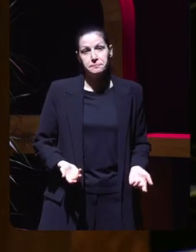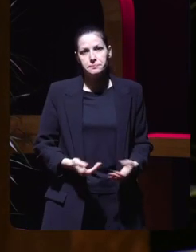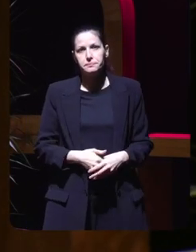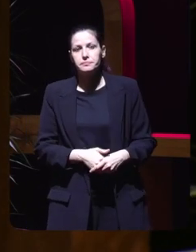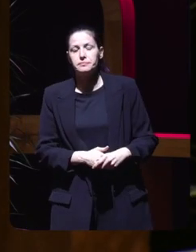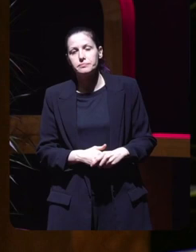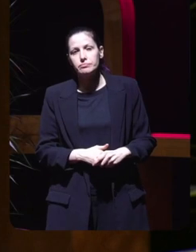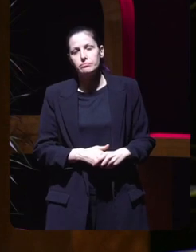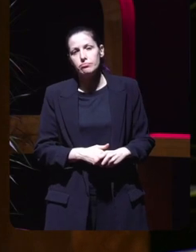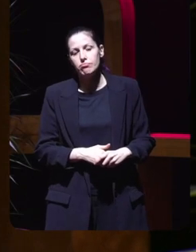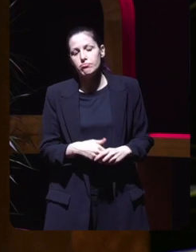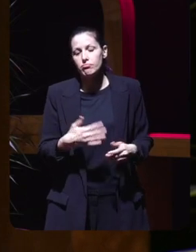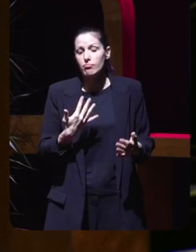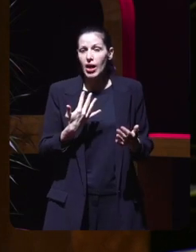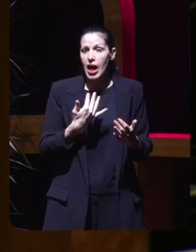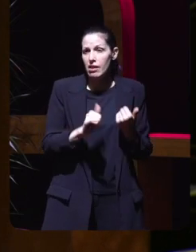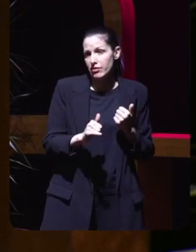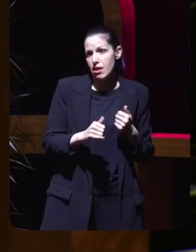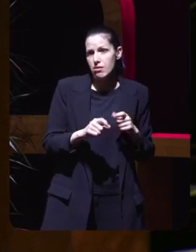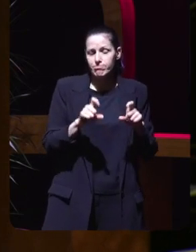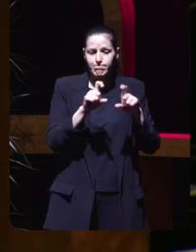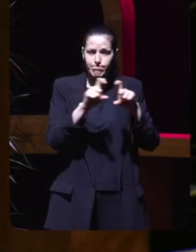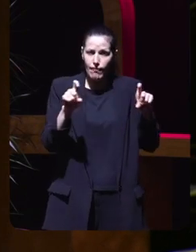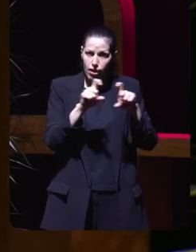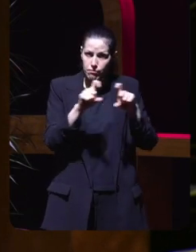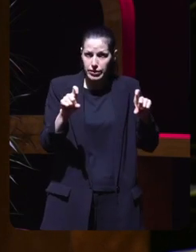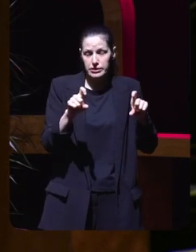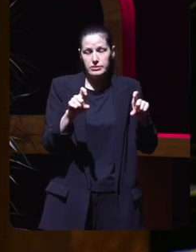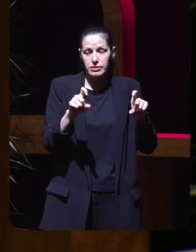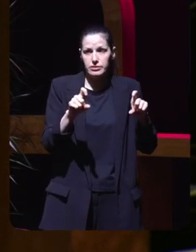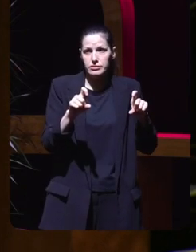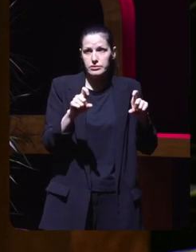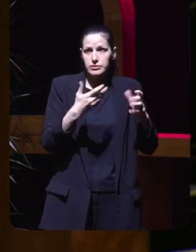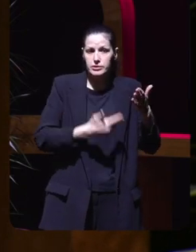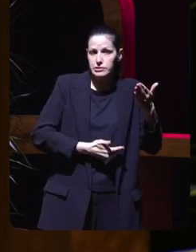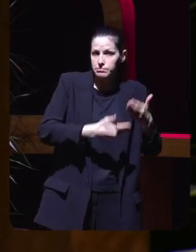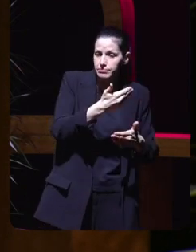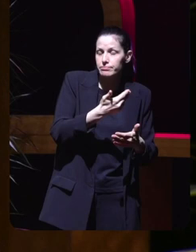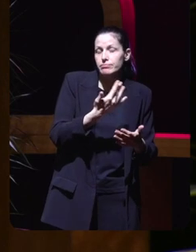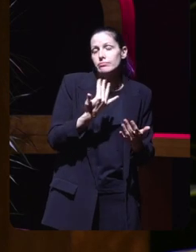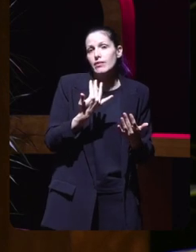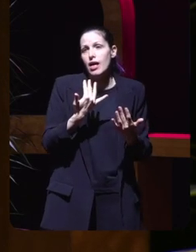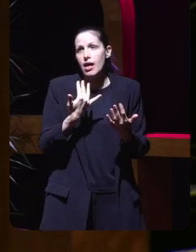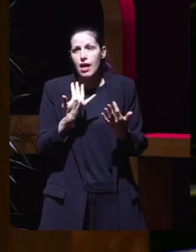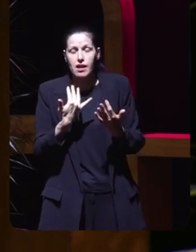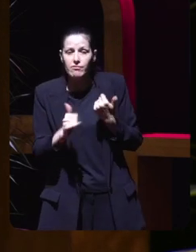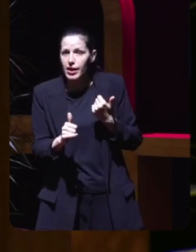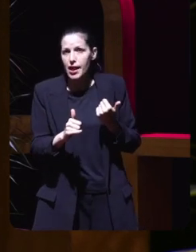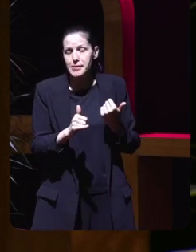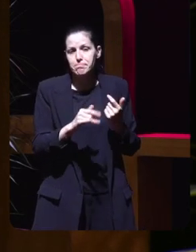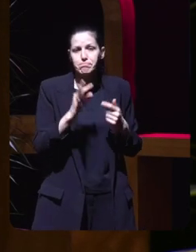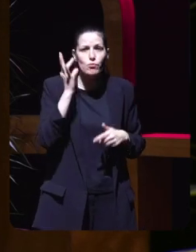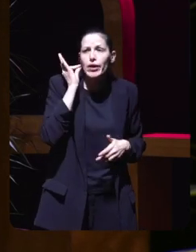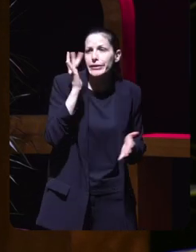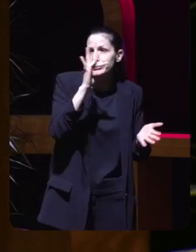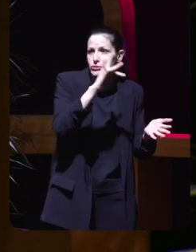vamos a ver la redacción yo creo que todas vivimos digo o largo de este periplo laboral no y